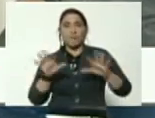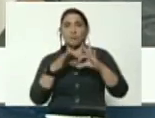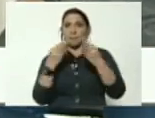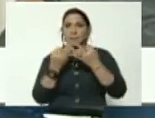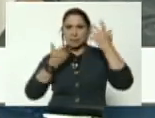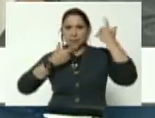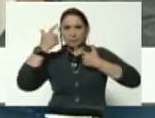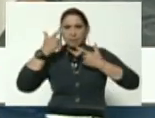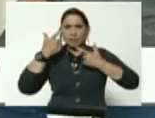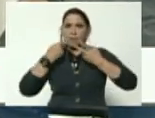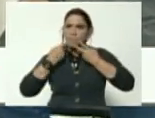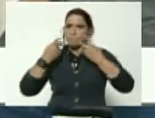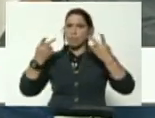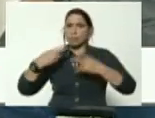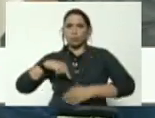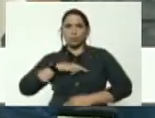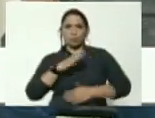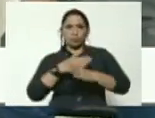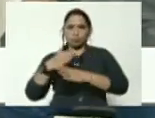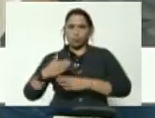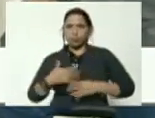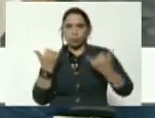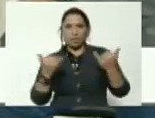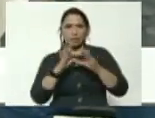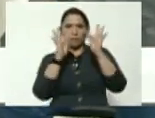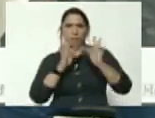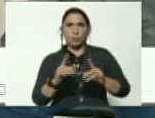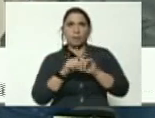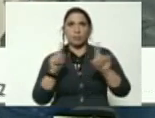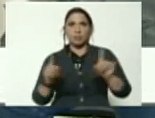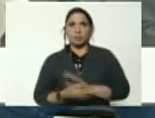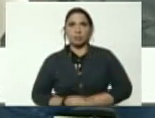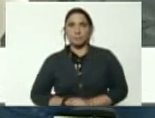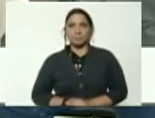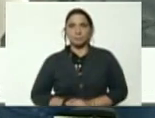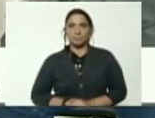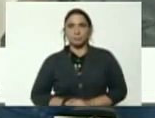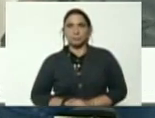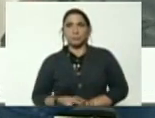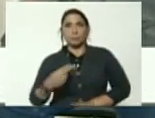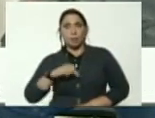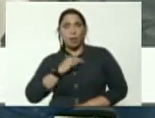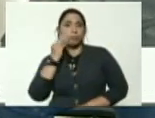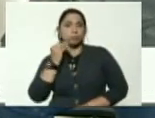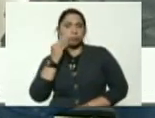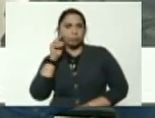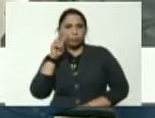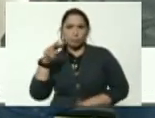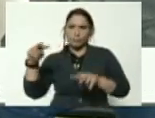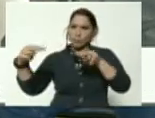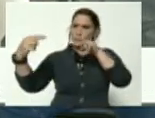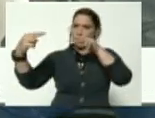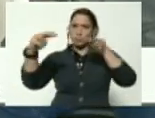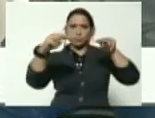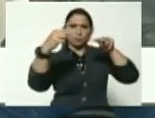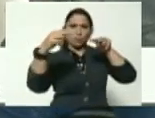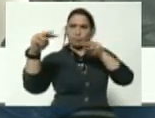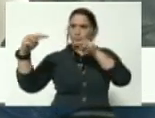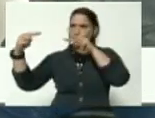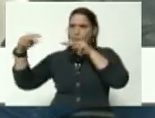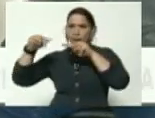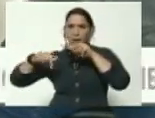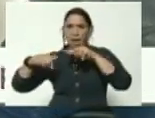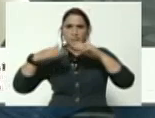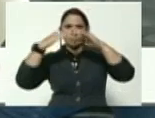que comparte con nosotros en esta ocasión de una forma distinta. Estábamos acostumbrados a vernos los rostros aquí en el cuartel de la